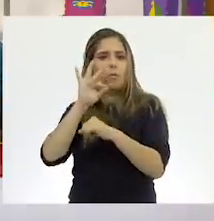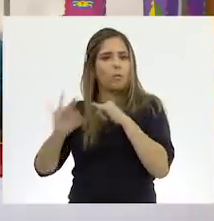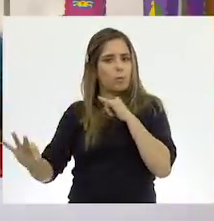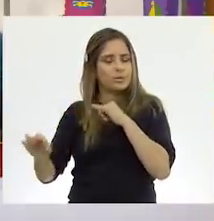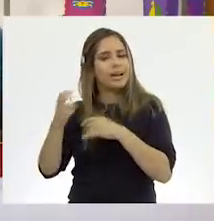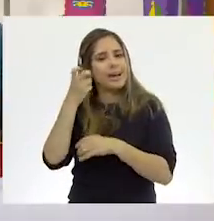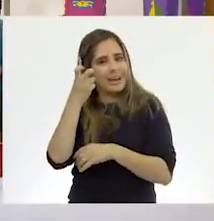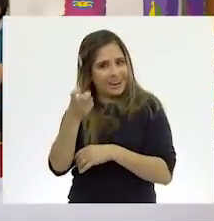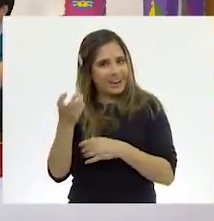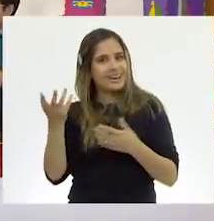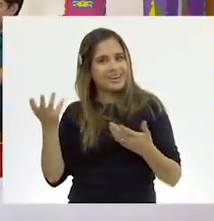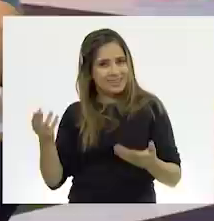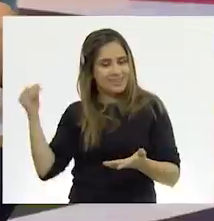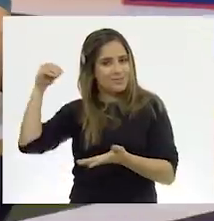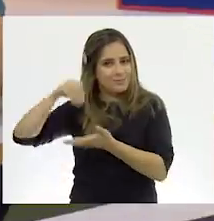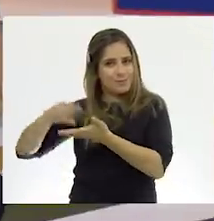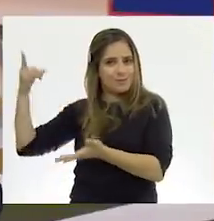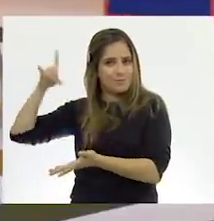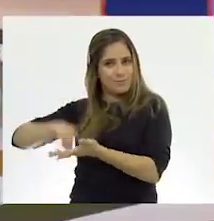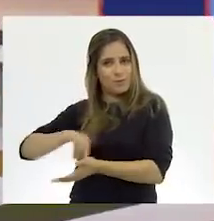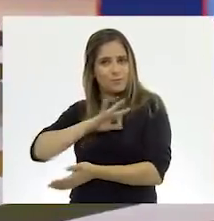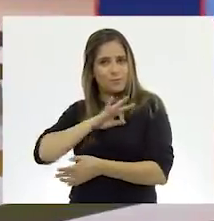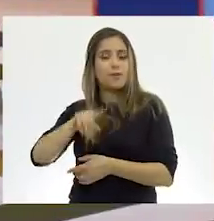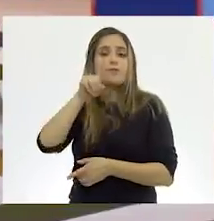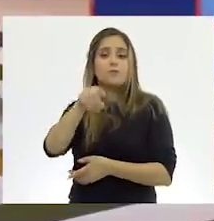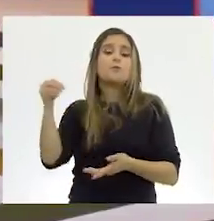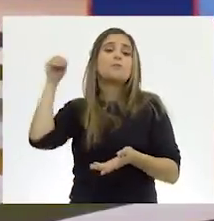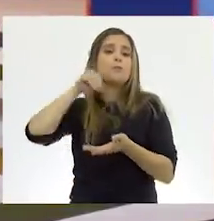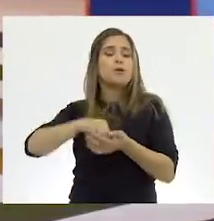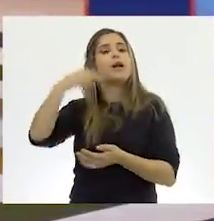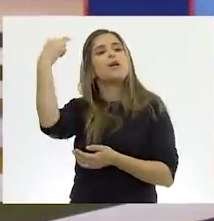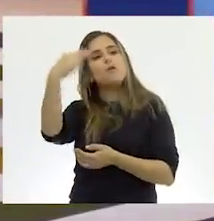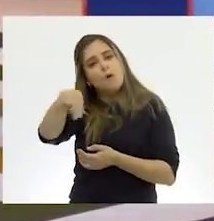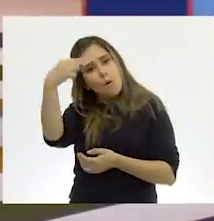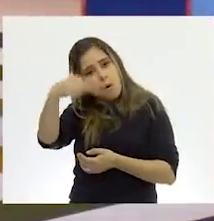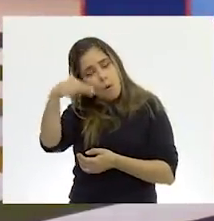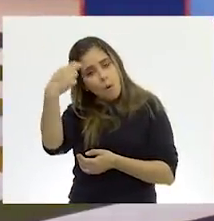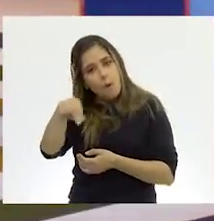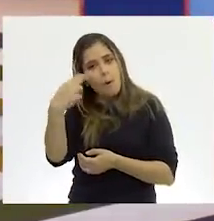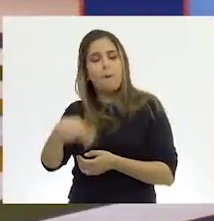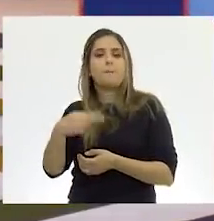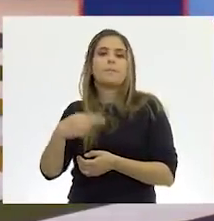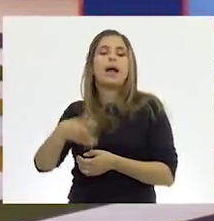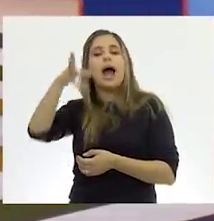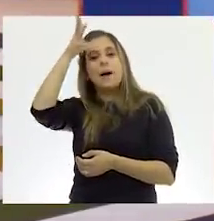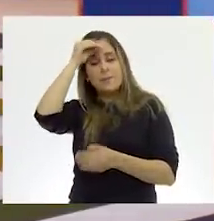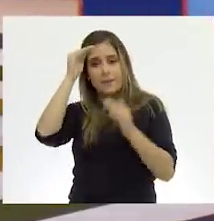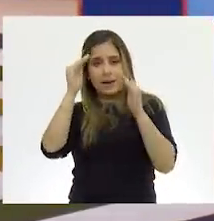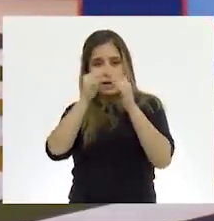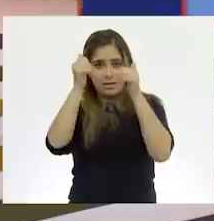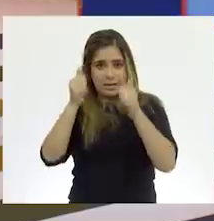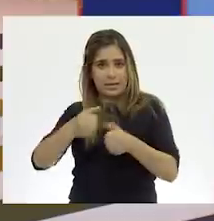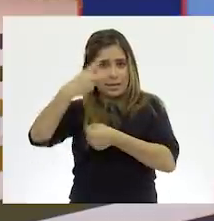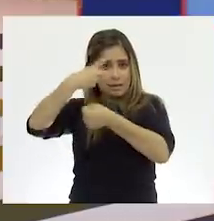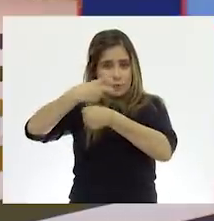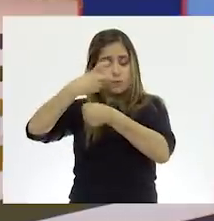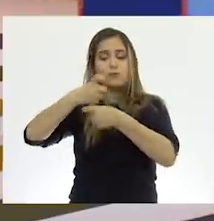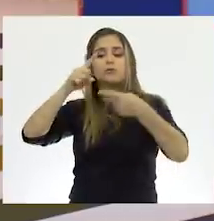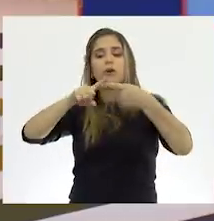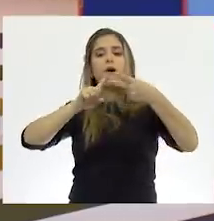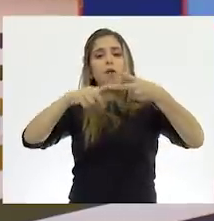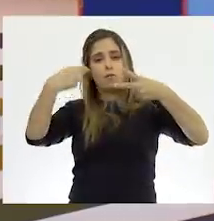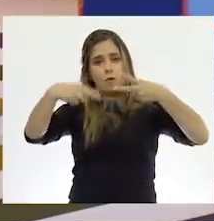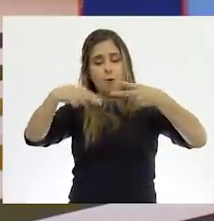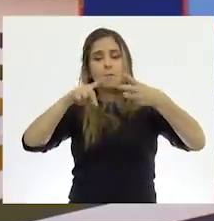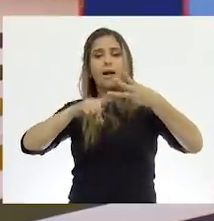no olvides ponerle... Su nombre. Claro, tus datos. Nosotros le vamos a poner Aprende en Casa 2, nuestros nombres,